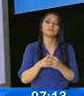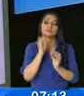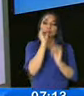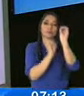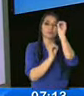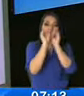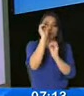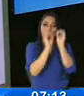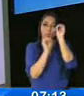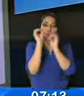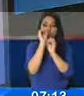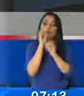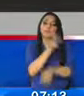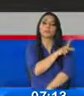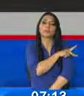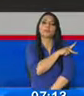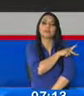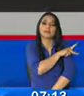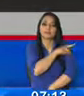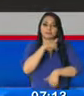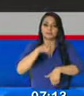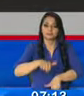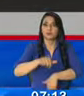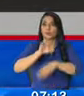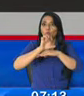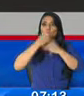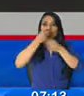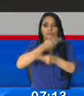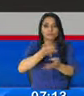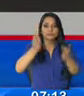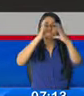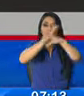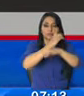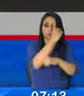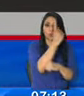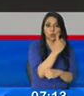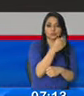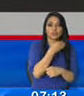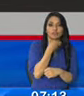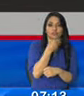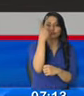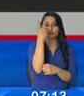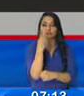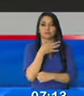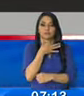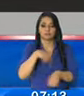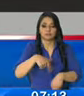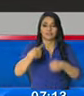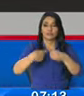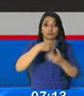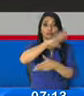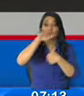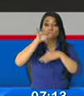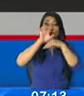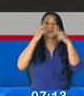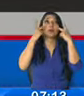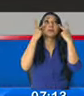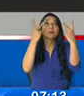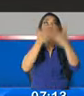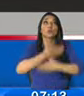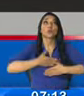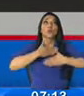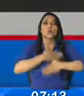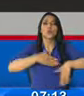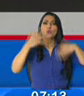astronómico de de la Escuela politécnica Nacional informó que las noches del 11 y 12 de agosto la capital y todo el Ecuador podrá disfrutar de una